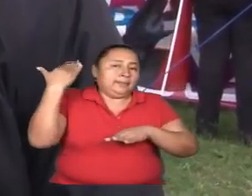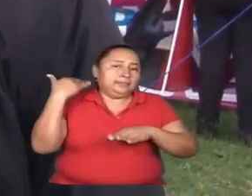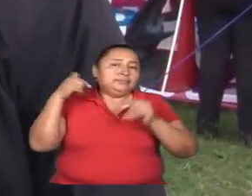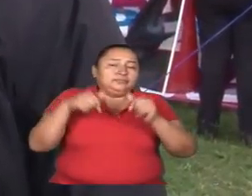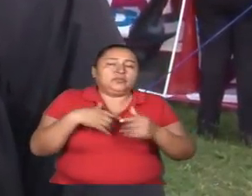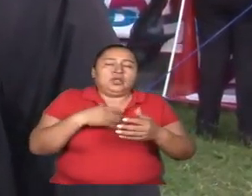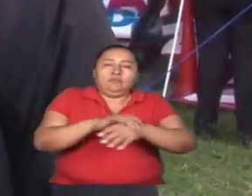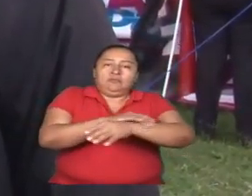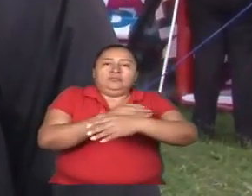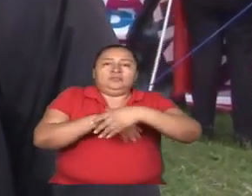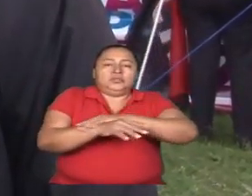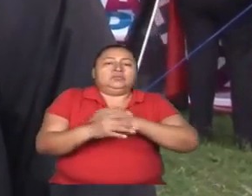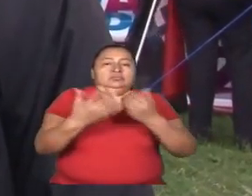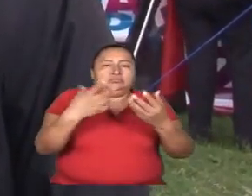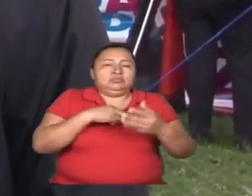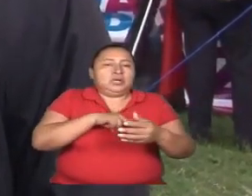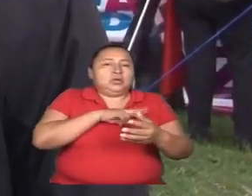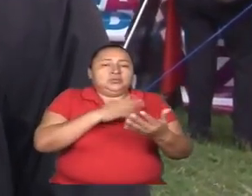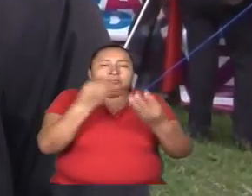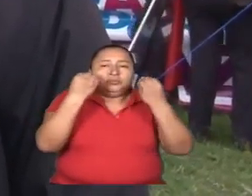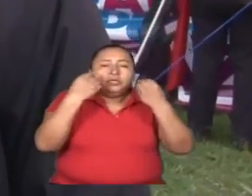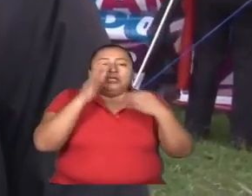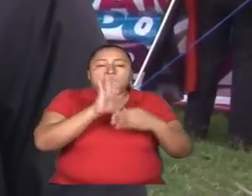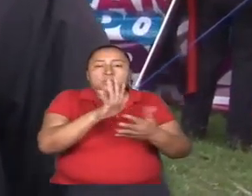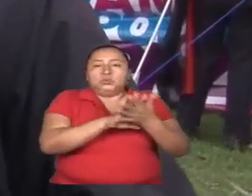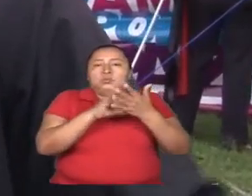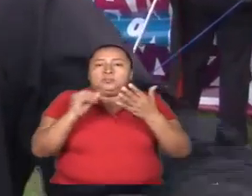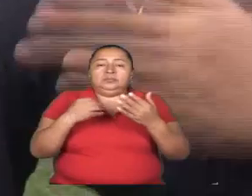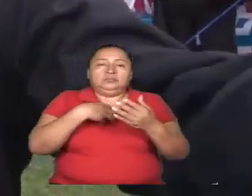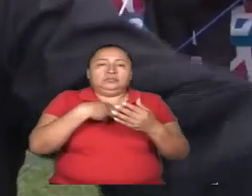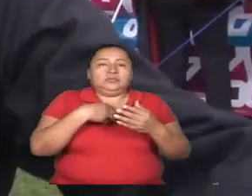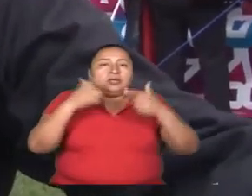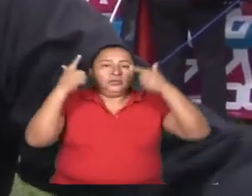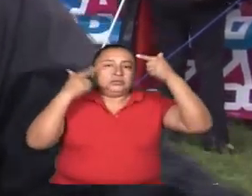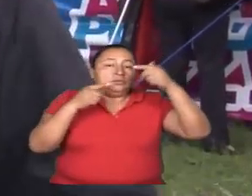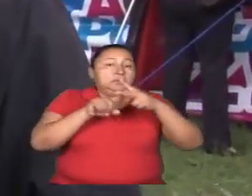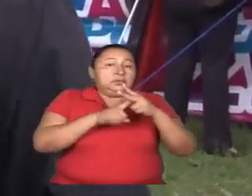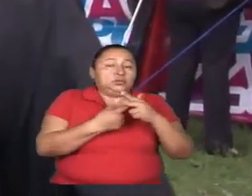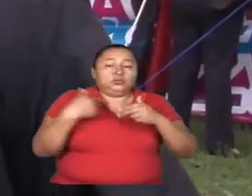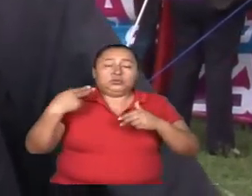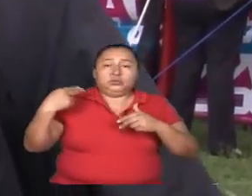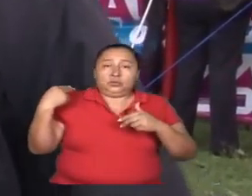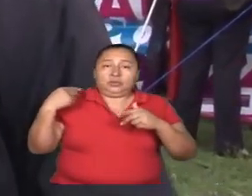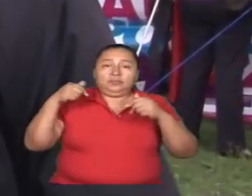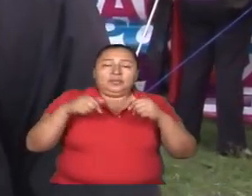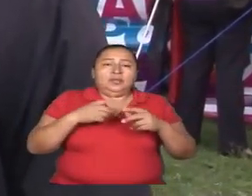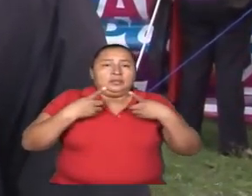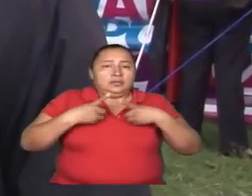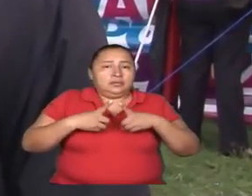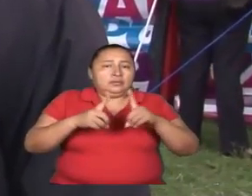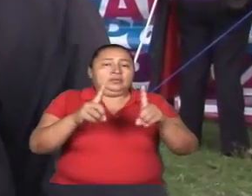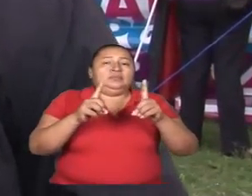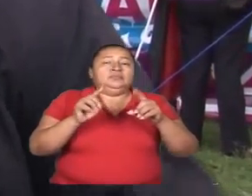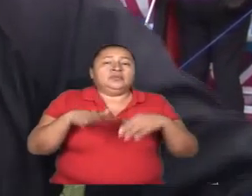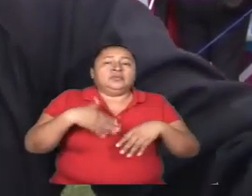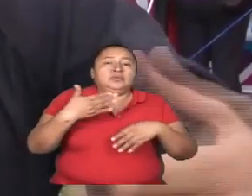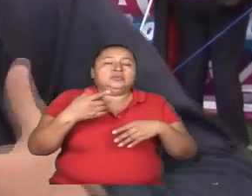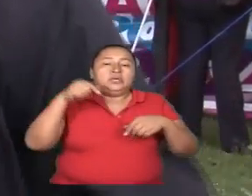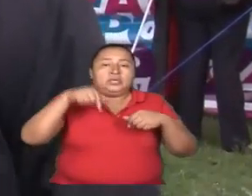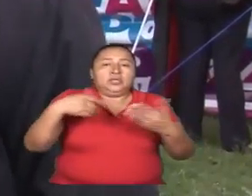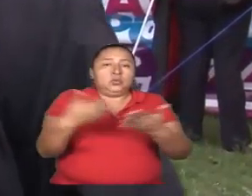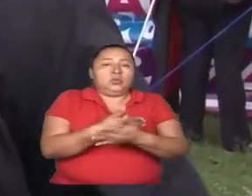coraje, por el valor que nos enseñaron. Ese es su legado. Sandino comenzó la historia de dignidad en esta